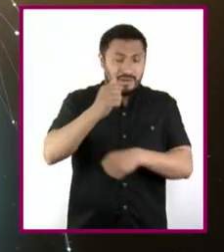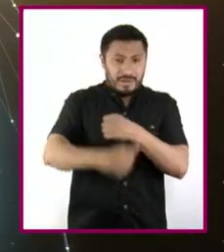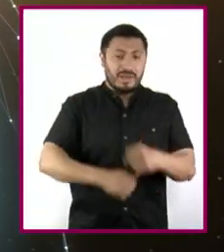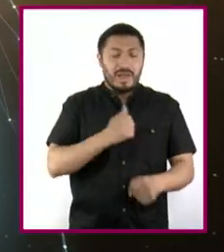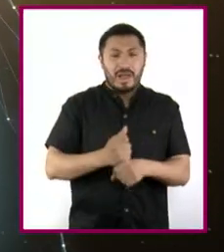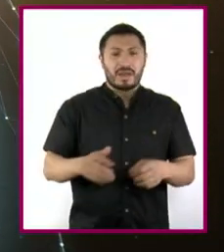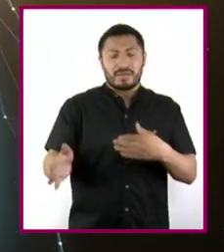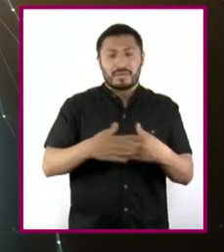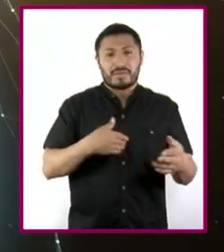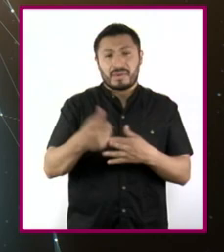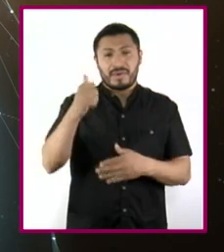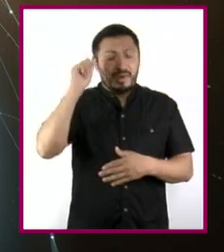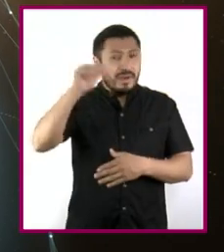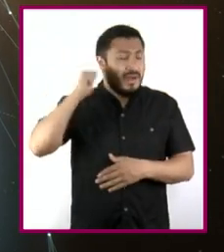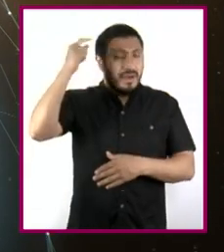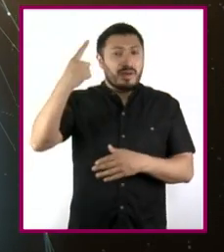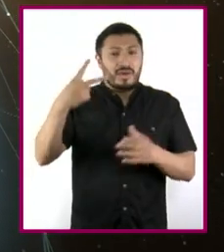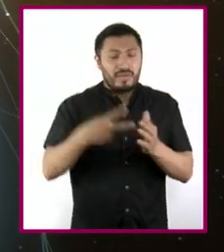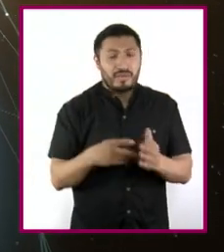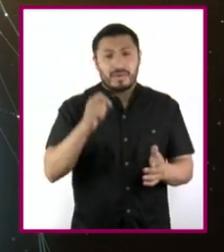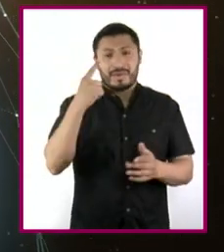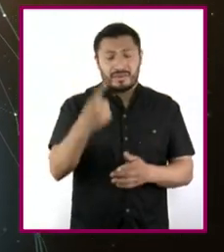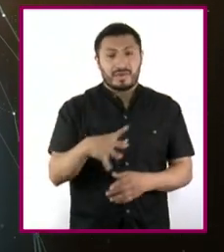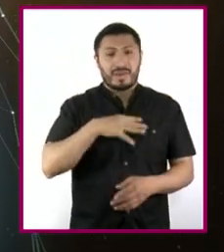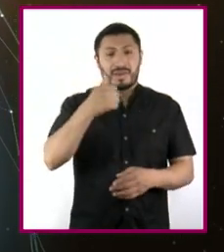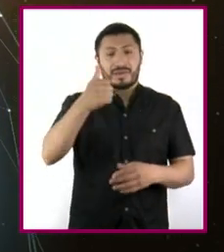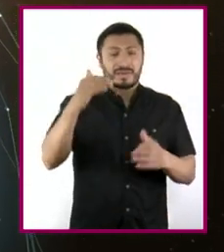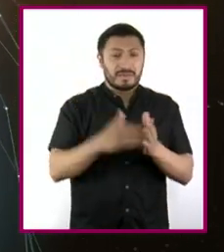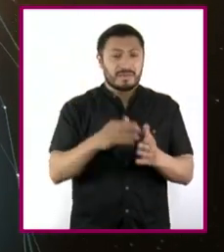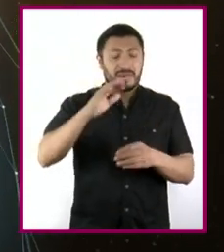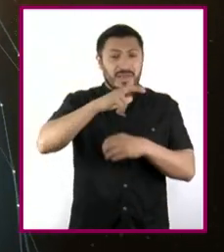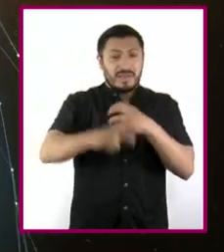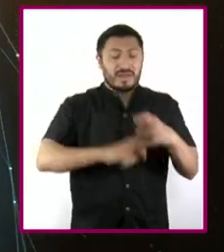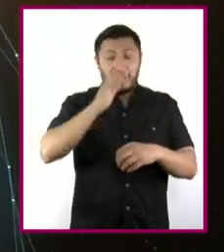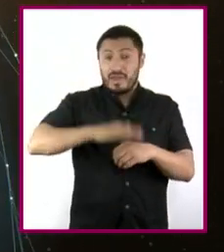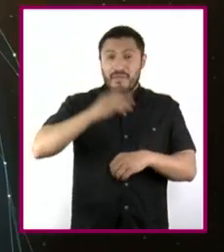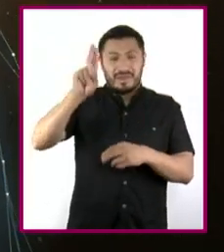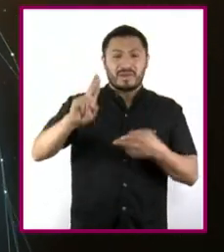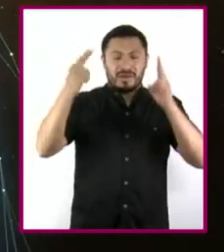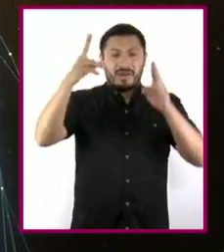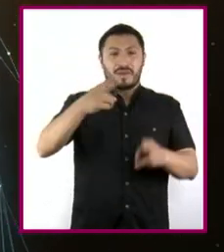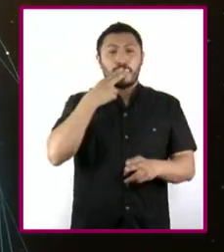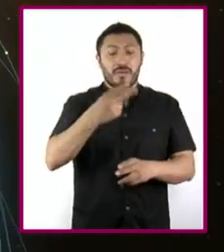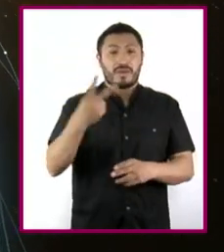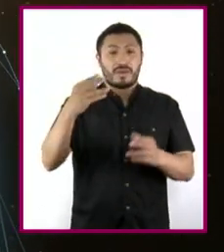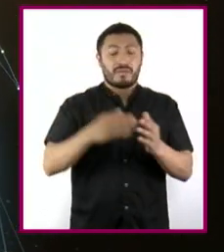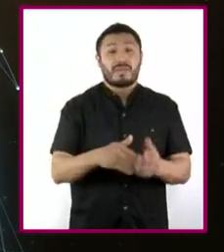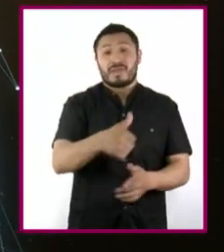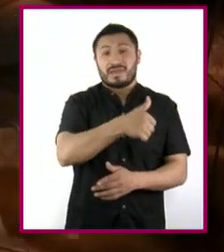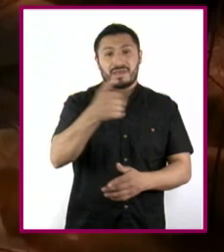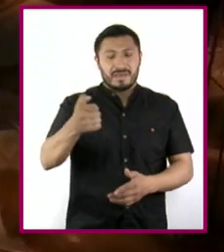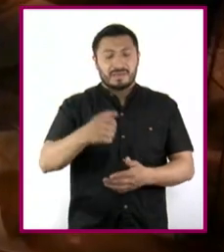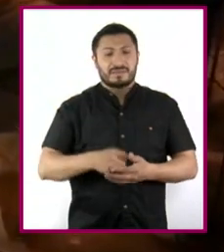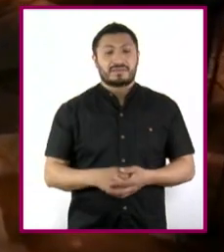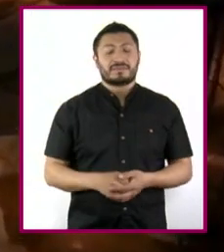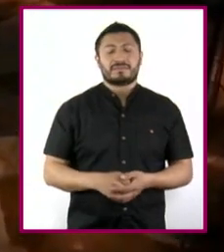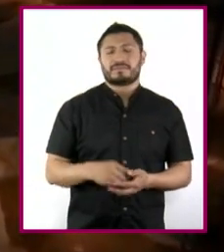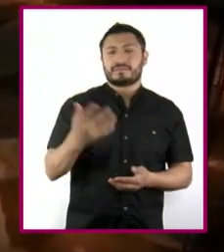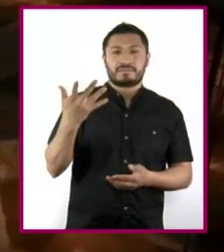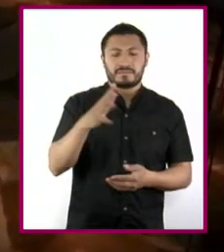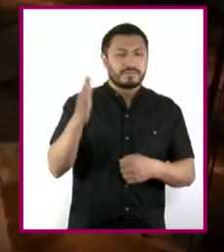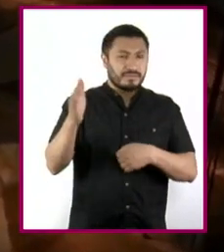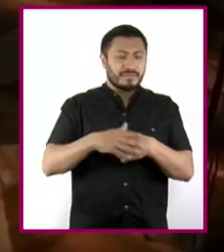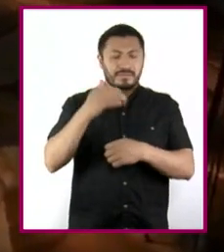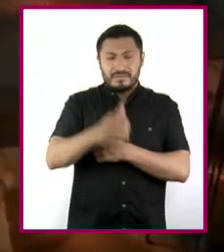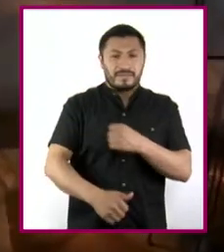del 2021 se había contabilizado más de 6.000 satélites en el espacio, de los cuales se encuentran operando 2.600. Se estima que en los